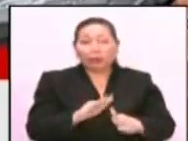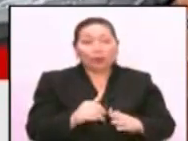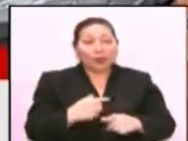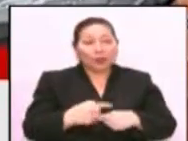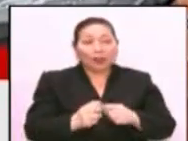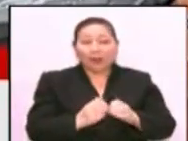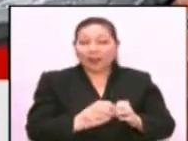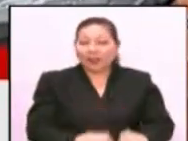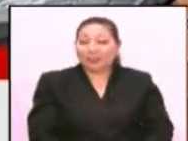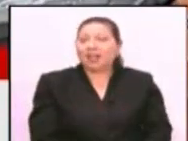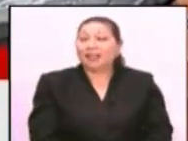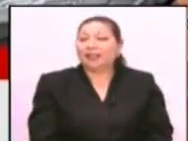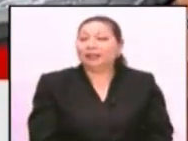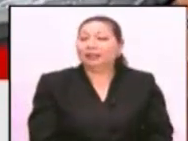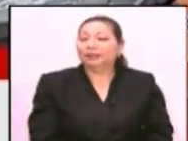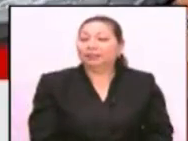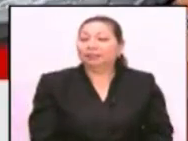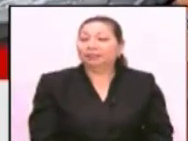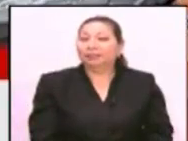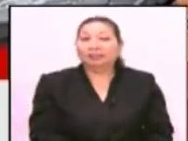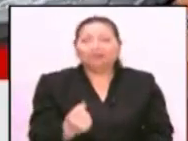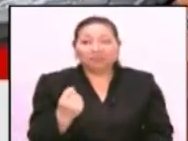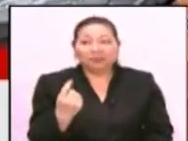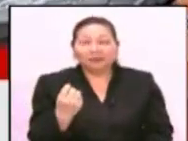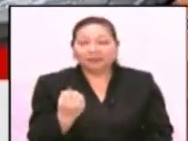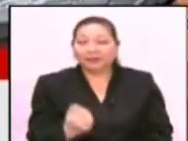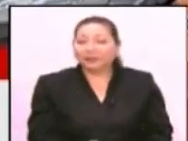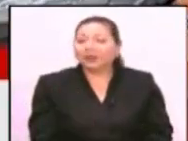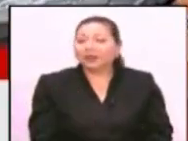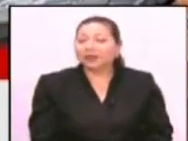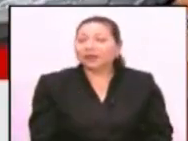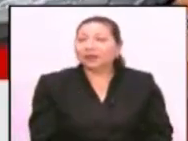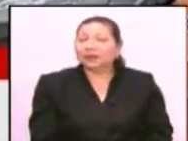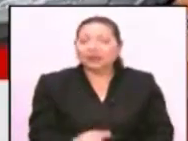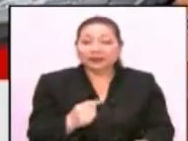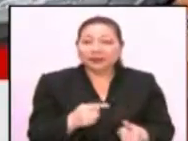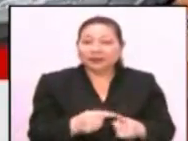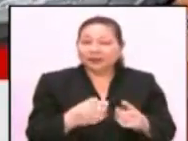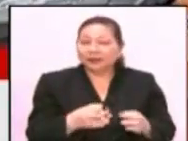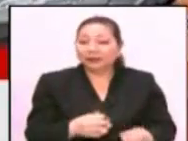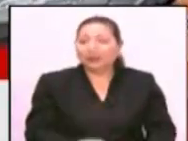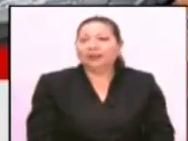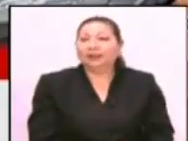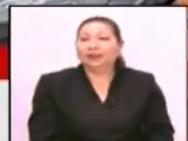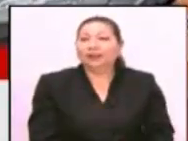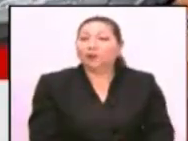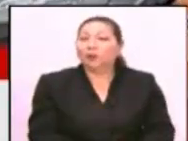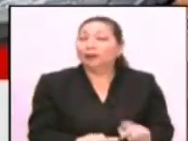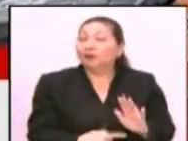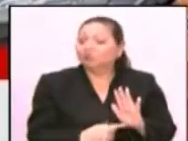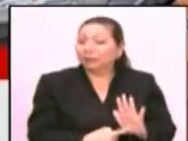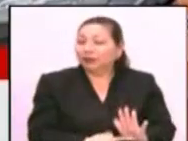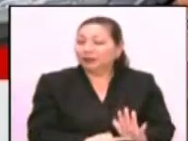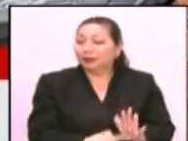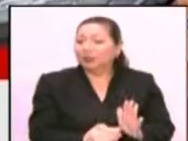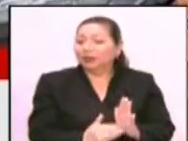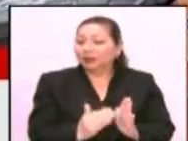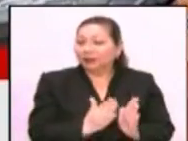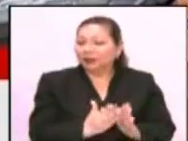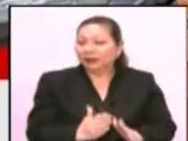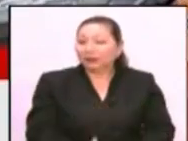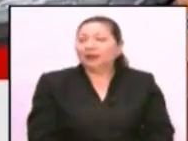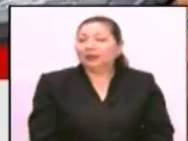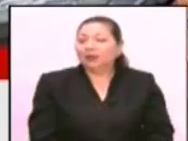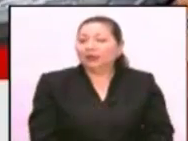los días, y que es entendible, es objetivo y real cuando nos muestran a grandes